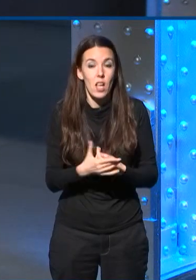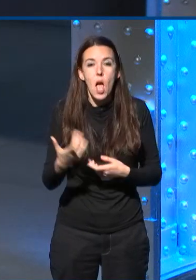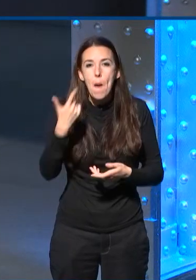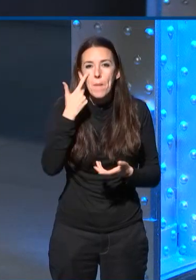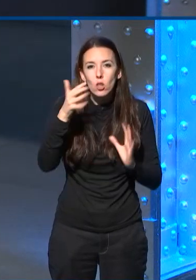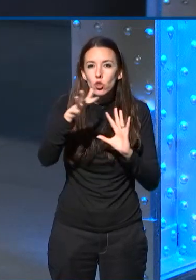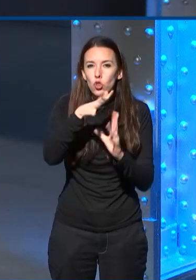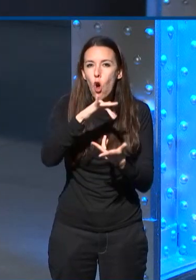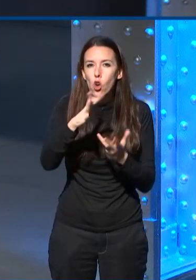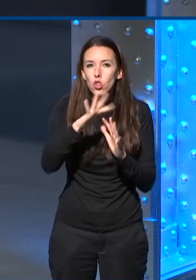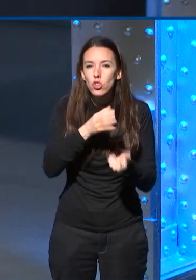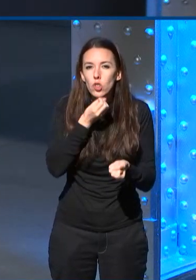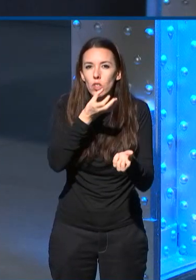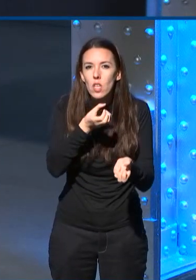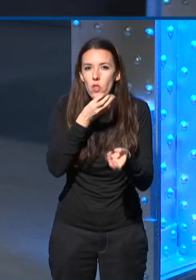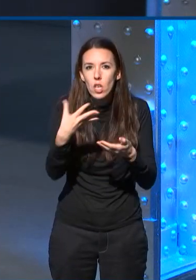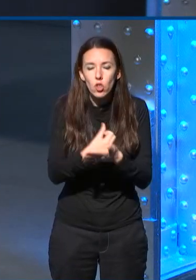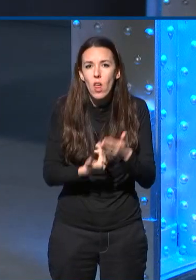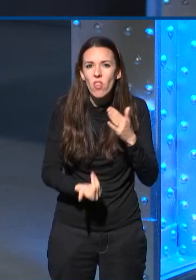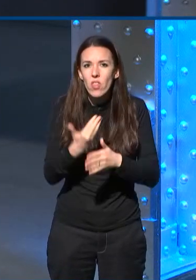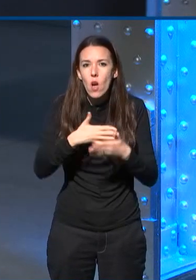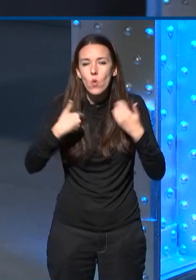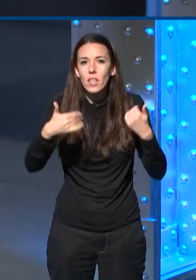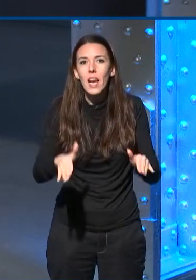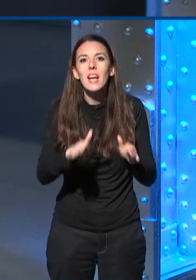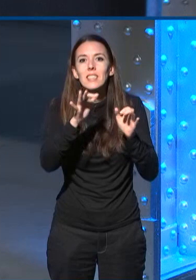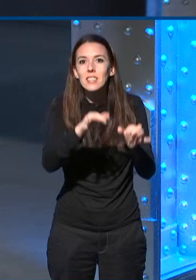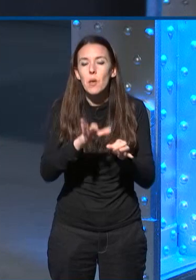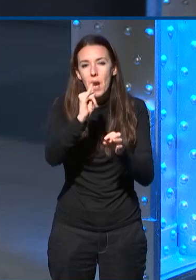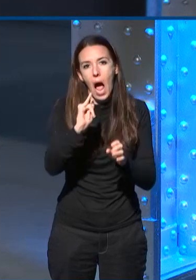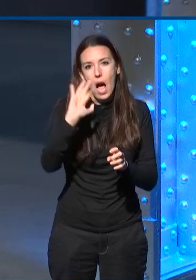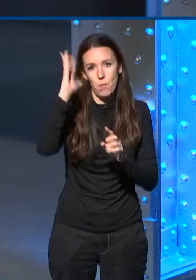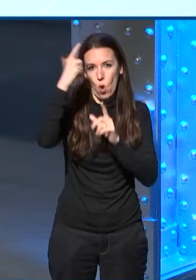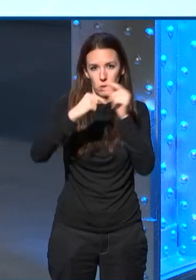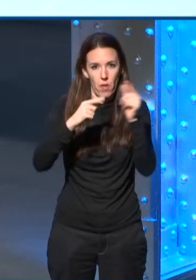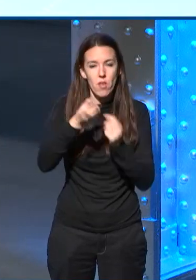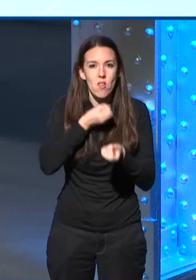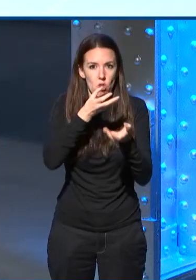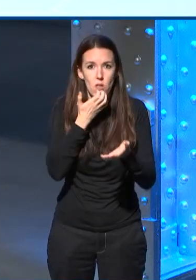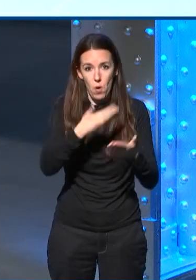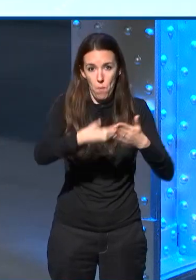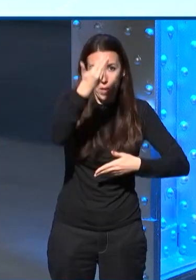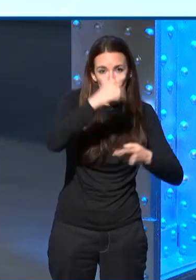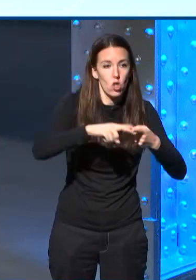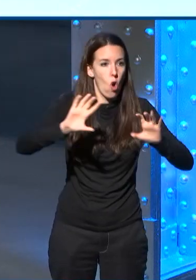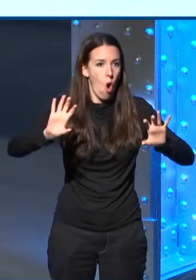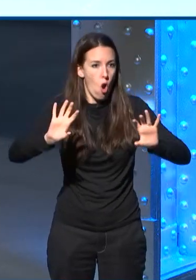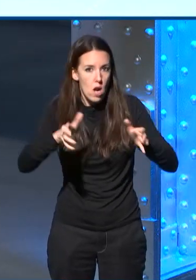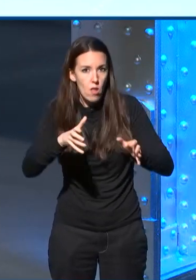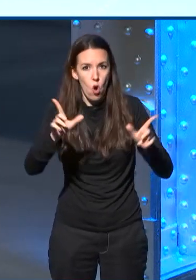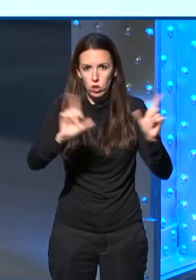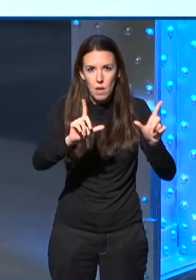noticias, cualquier día encuentran siempre una noticia espacial, ya sea en prensa, ya sea en radio, ya sea en